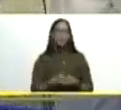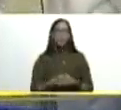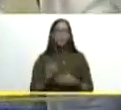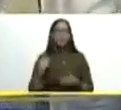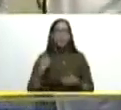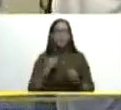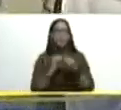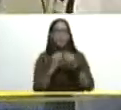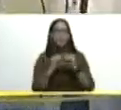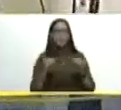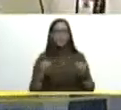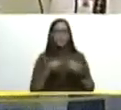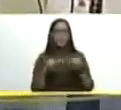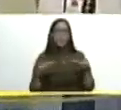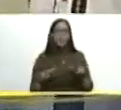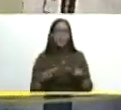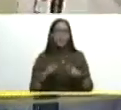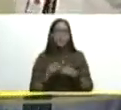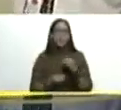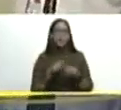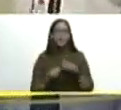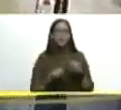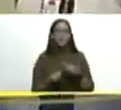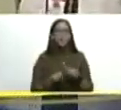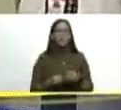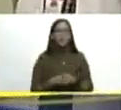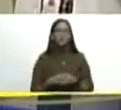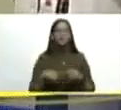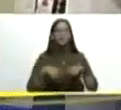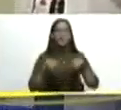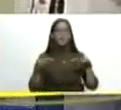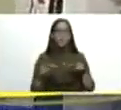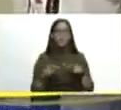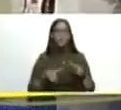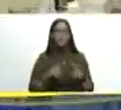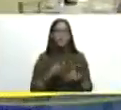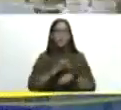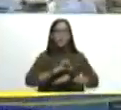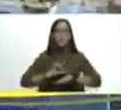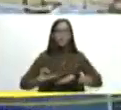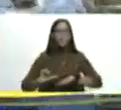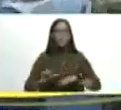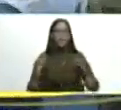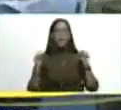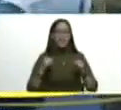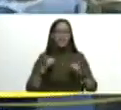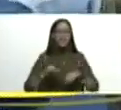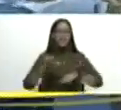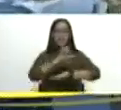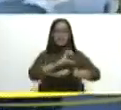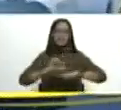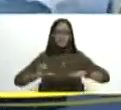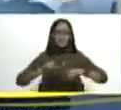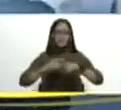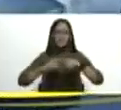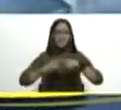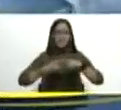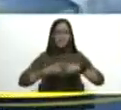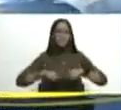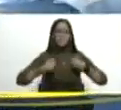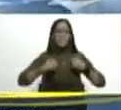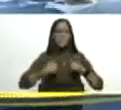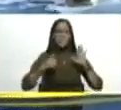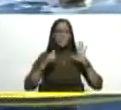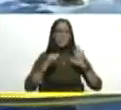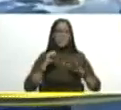rehabilitado otra área y hemos instalado otro pabellón para poder operar. Bueno, aquí le han echado cuchillo a más de 600